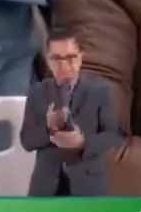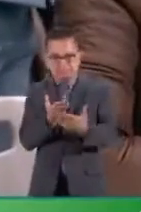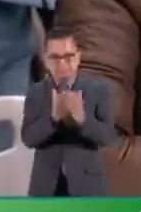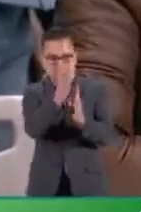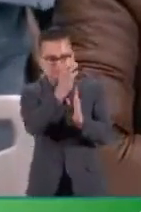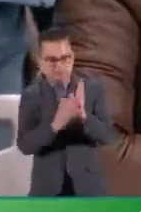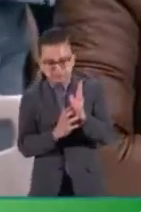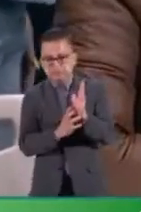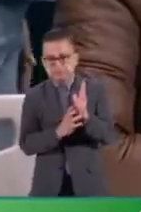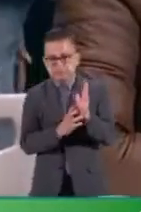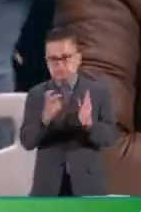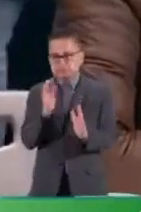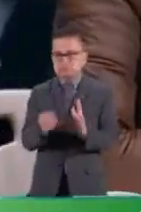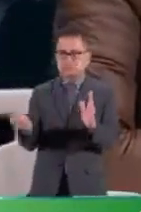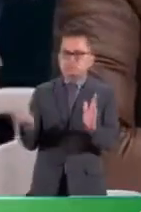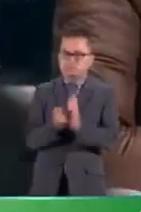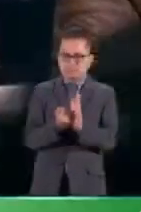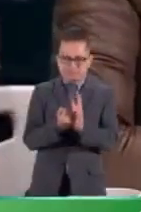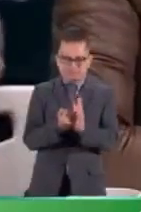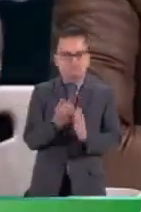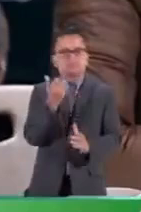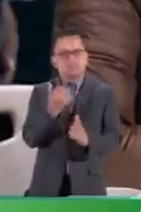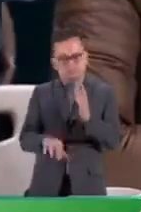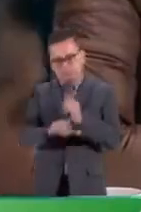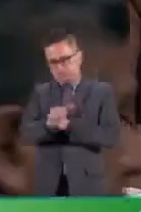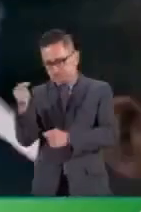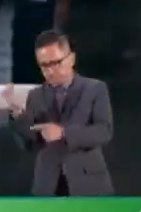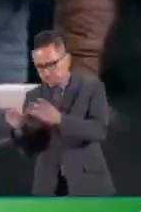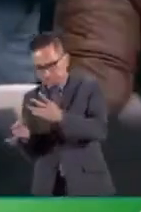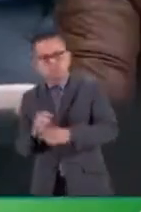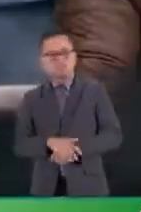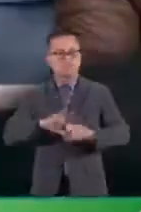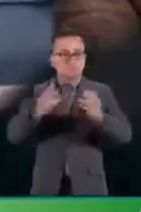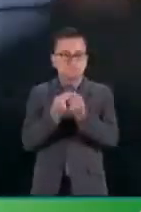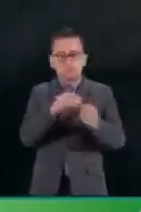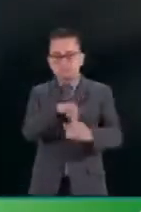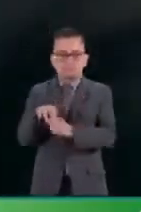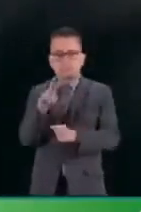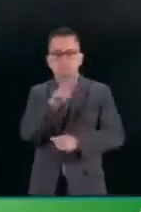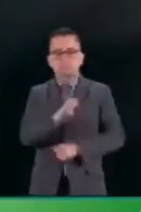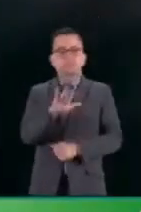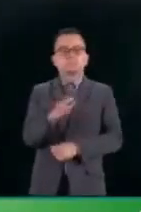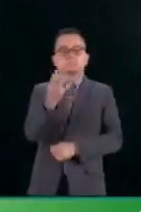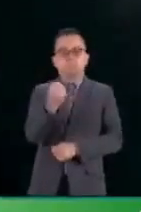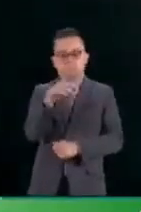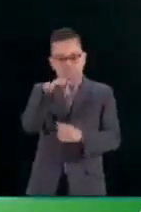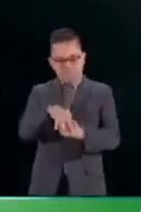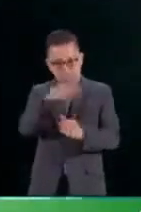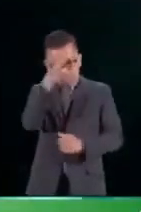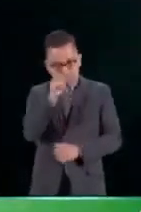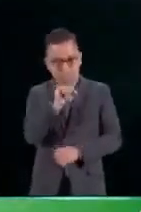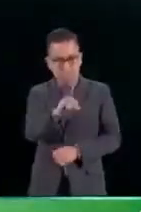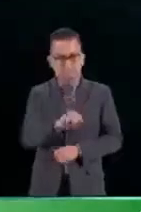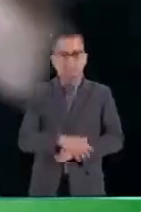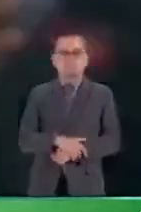esta terquedad, esta necedad del anhélido de la presidencia. Y entonces pues ayer votaron y obviamente alcanzaron los votos